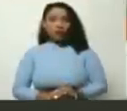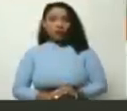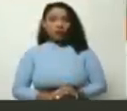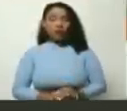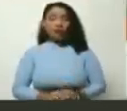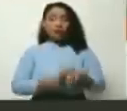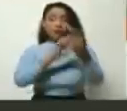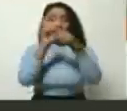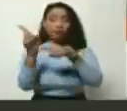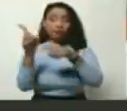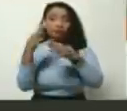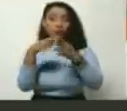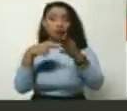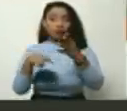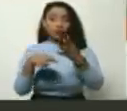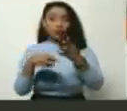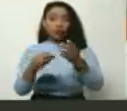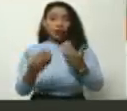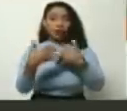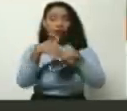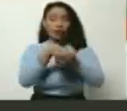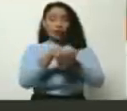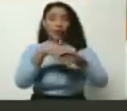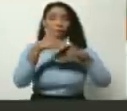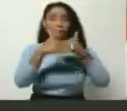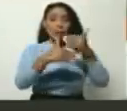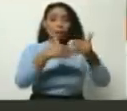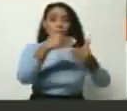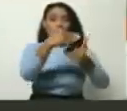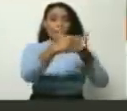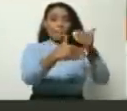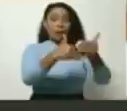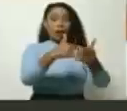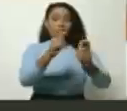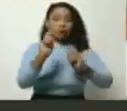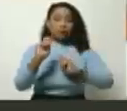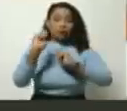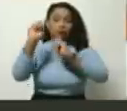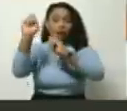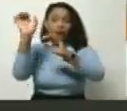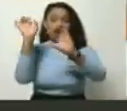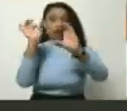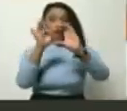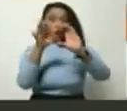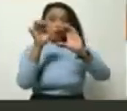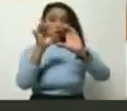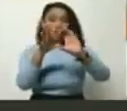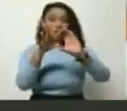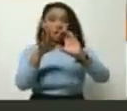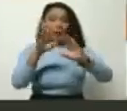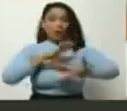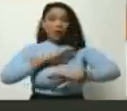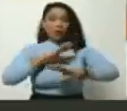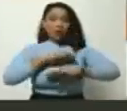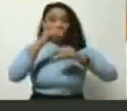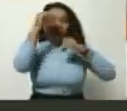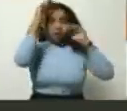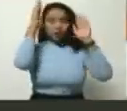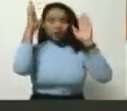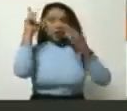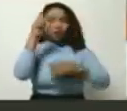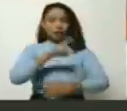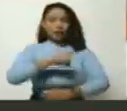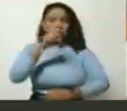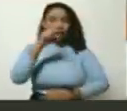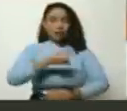Dichos recursos serán incorporados progresivamente como contribuciones al fondo, a los fines de atender las